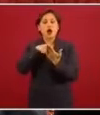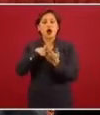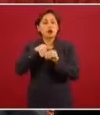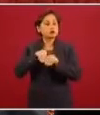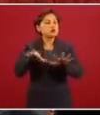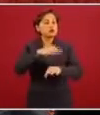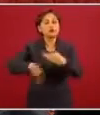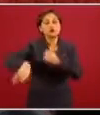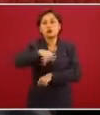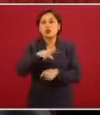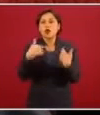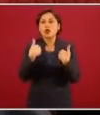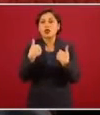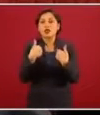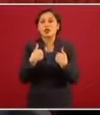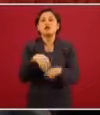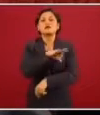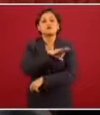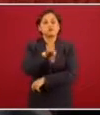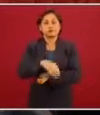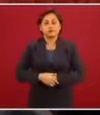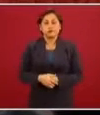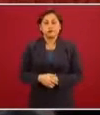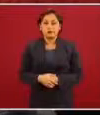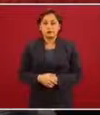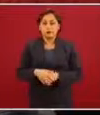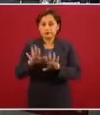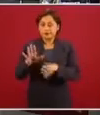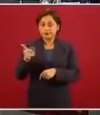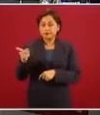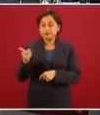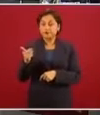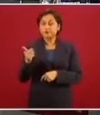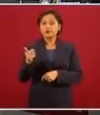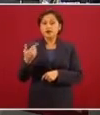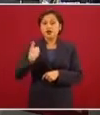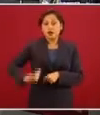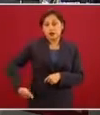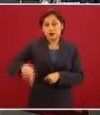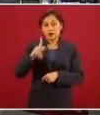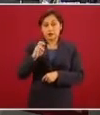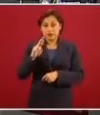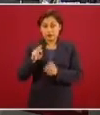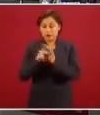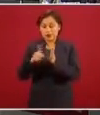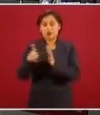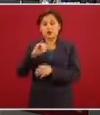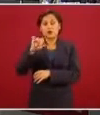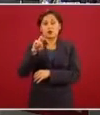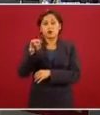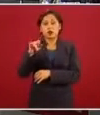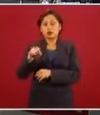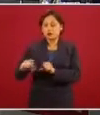todos juntos. Gracias, Natalia. Ángeles Cruz. Gracias, del periódico La Jornada. Buenas noches. Y qué bueno que está la